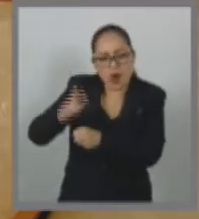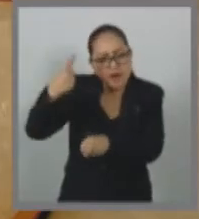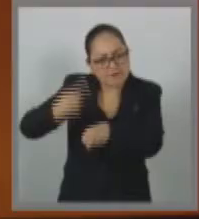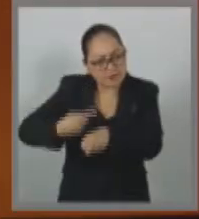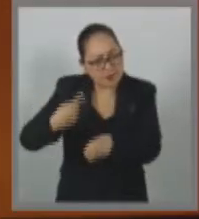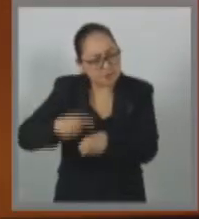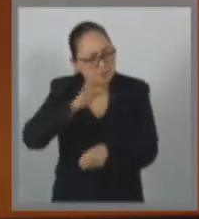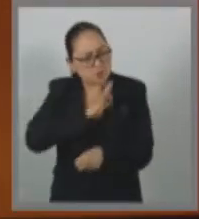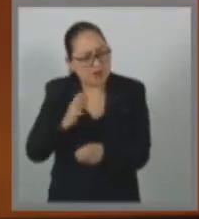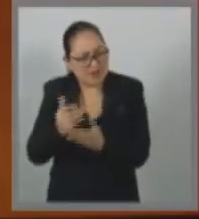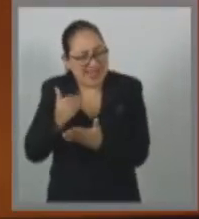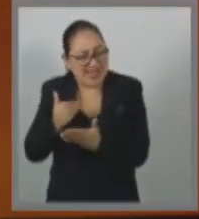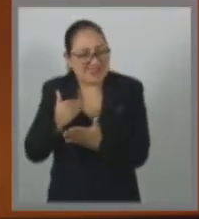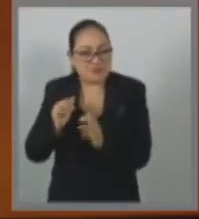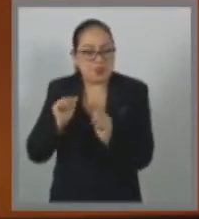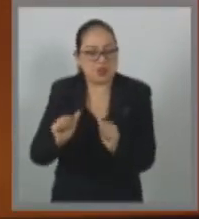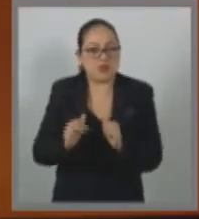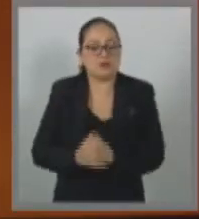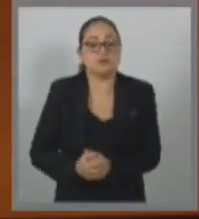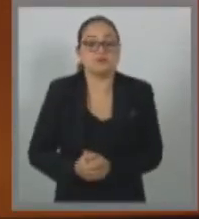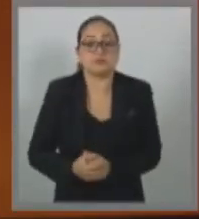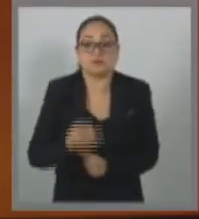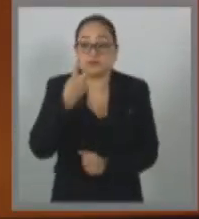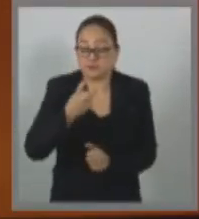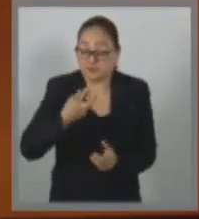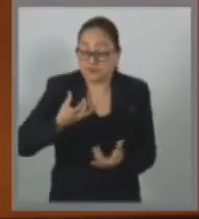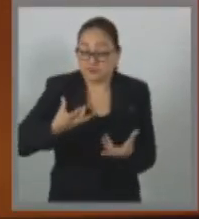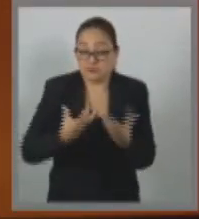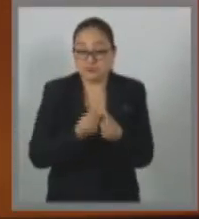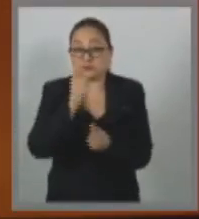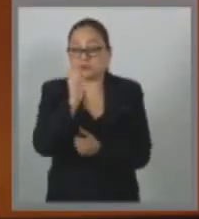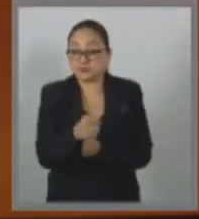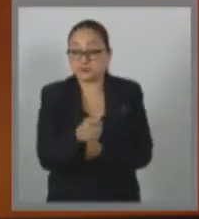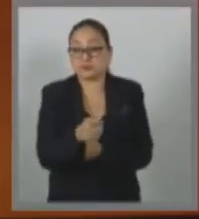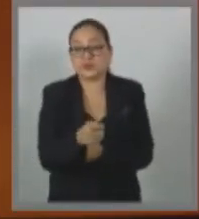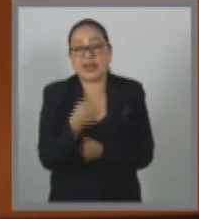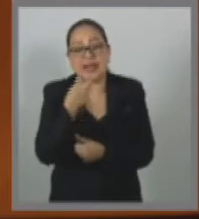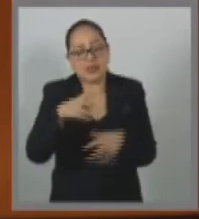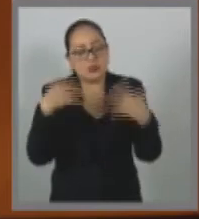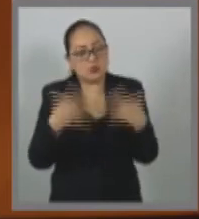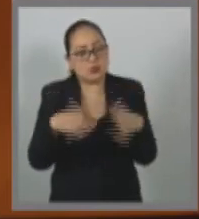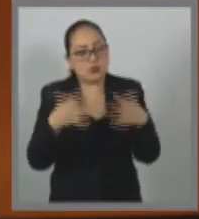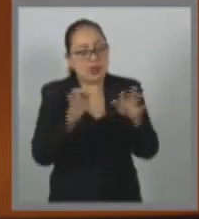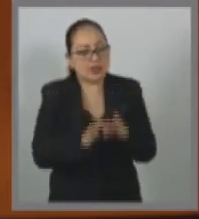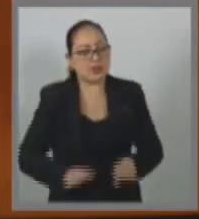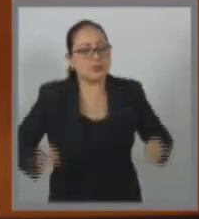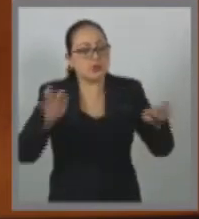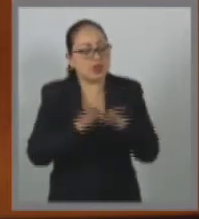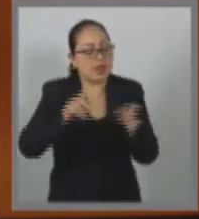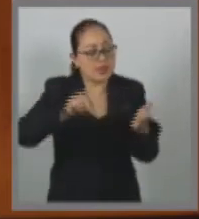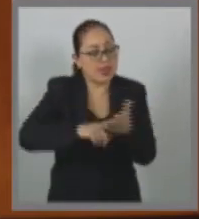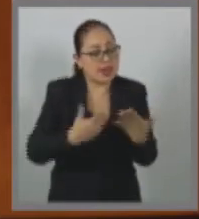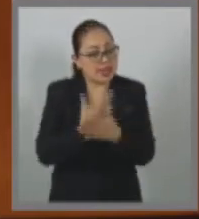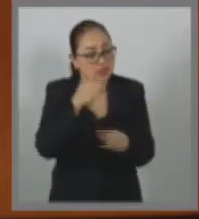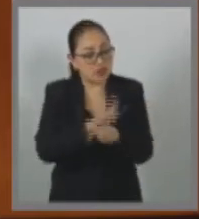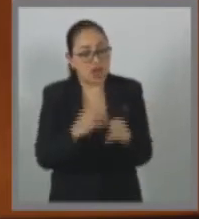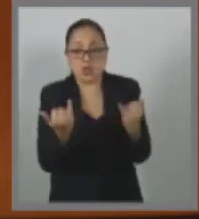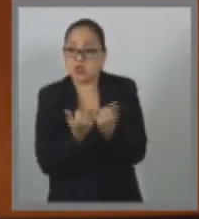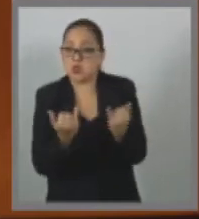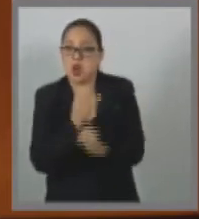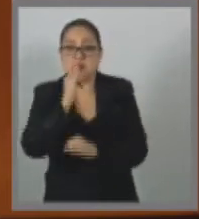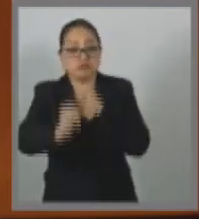enfermedades. Todo esto nos convierte en una institución de una grandeza inigualable a nivel nacional e